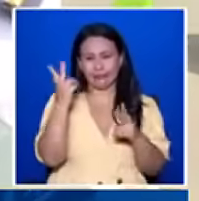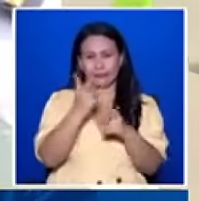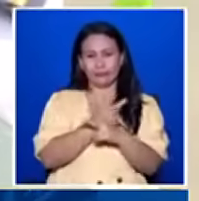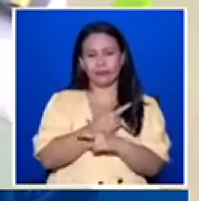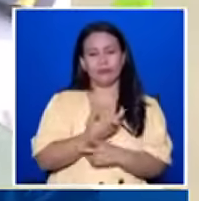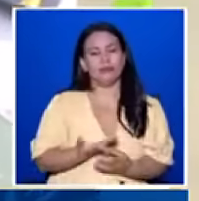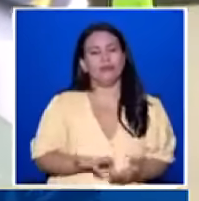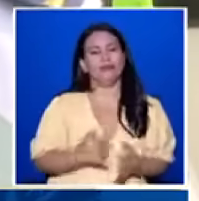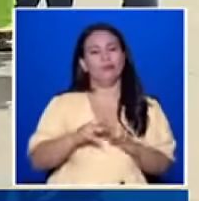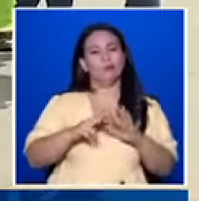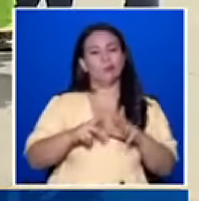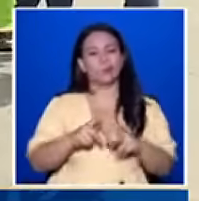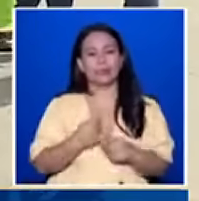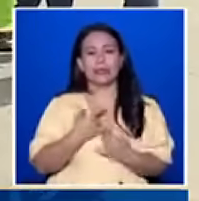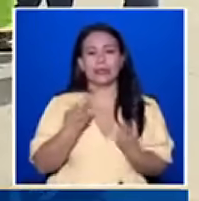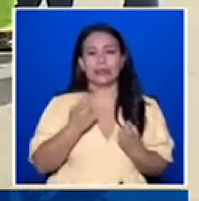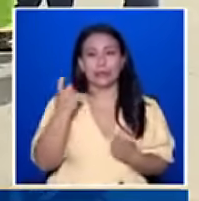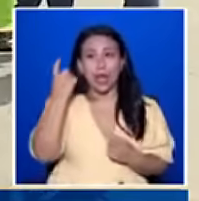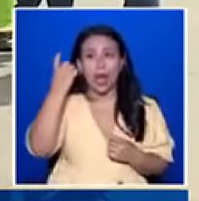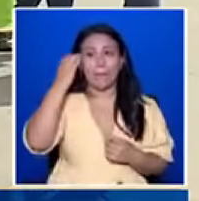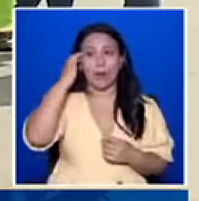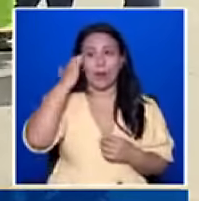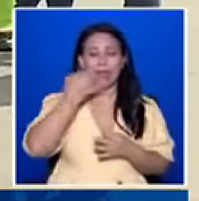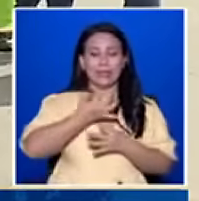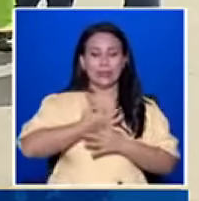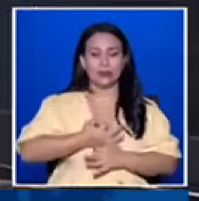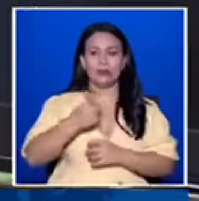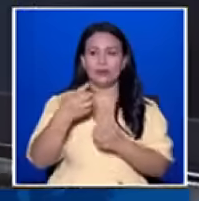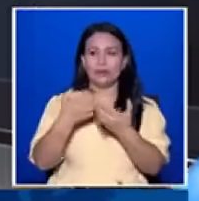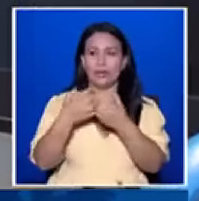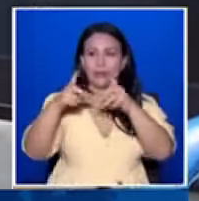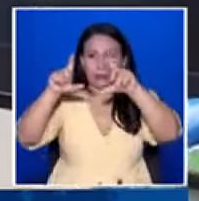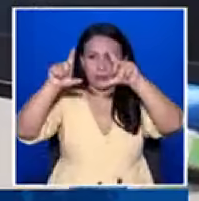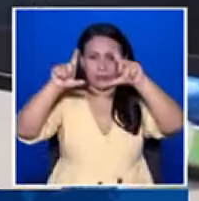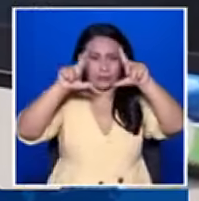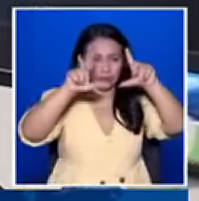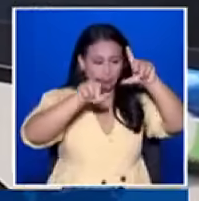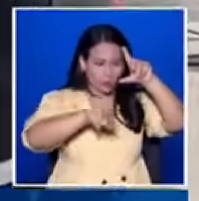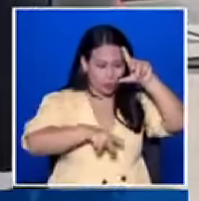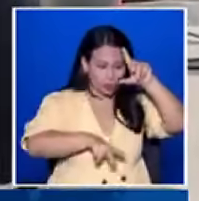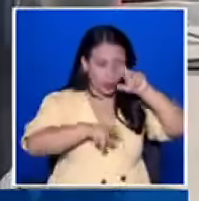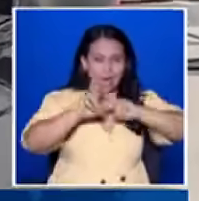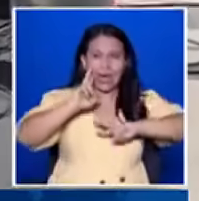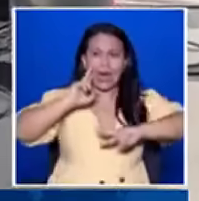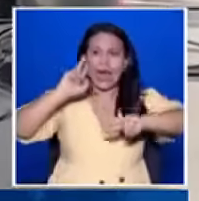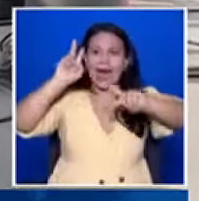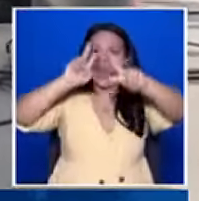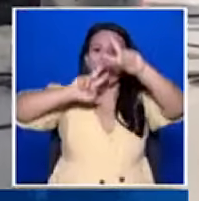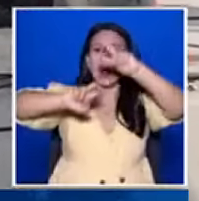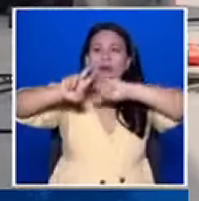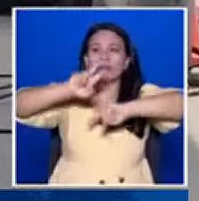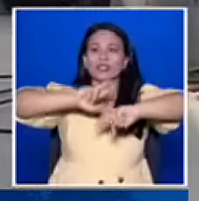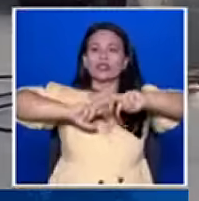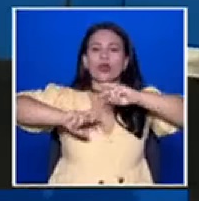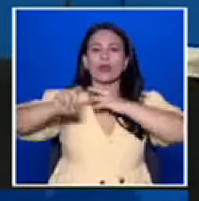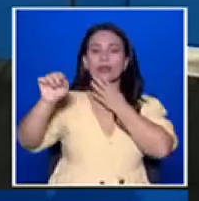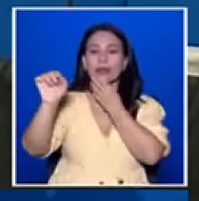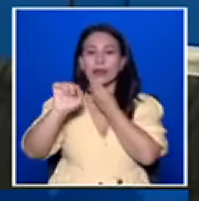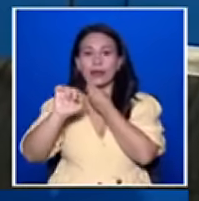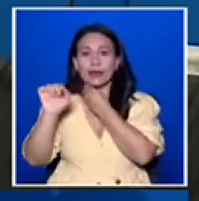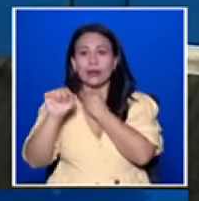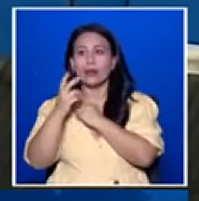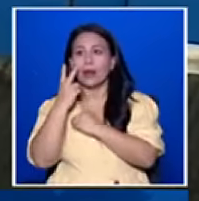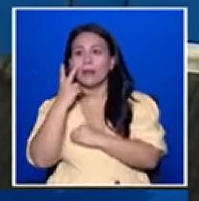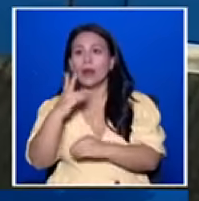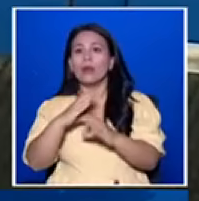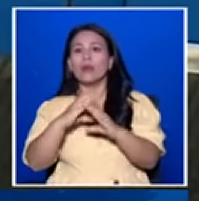seguridad ciudadana. Habían acudido con un equipo especial de revisión técnica vehicular, sobre todo para inspeccionar el estado de